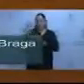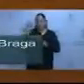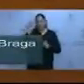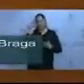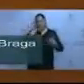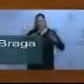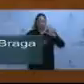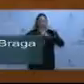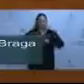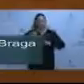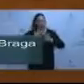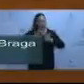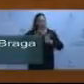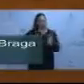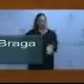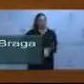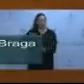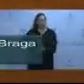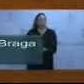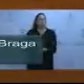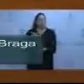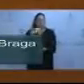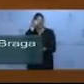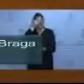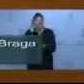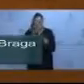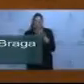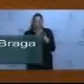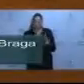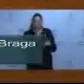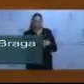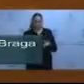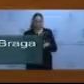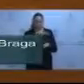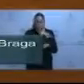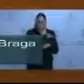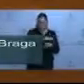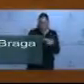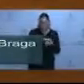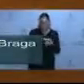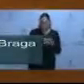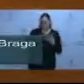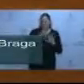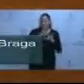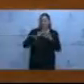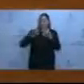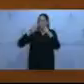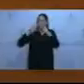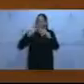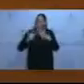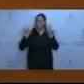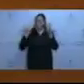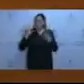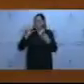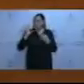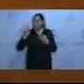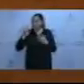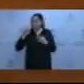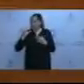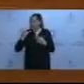yo creo que parte deliberadamente por el Gobierno, ¿no? Pero sobre todo en el caso de la empresa pública Sogepsa, su situación